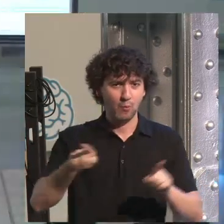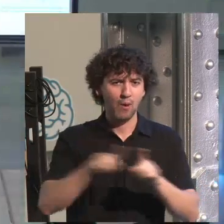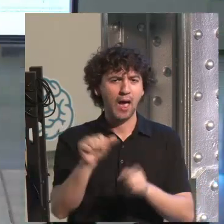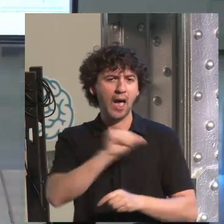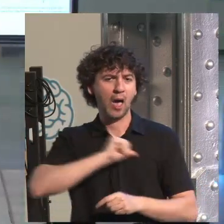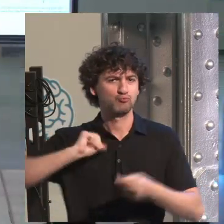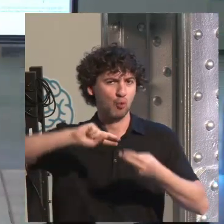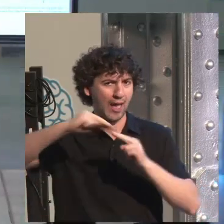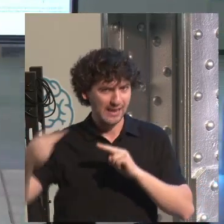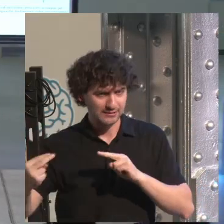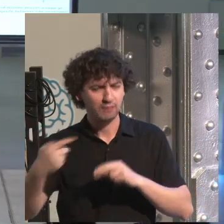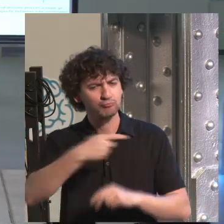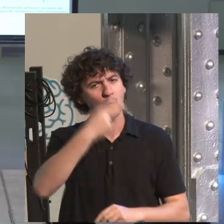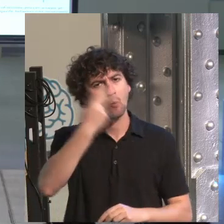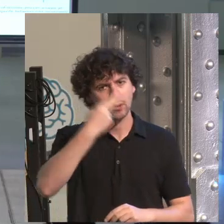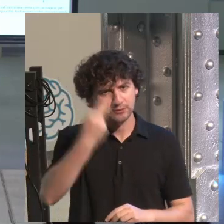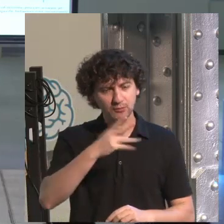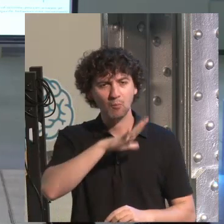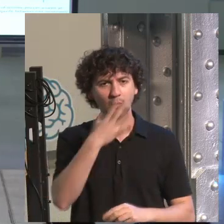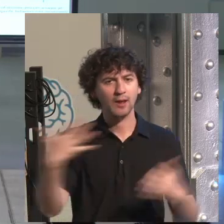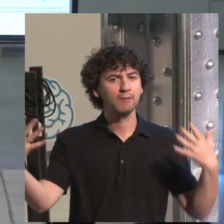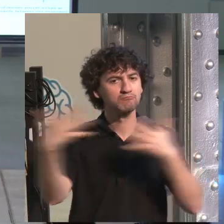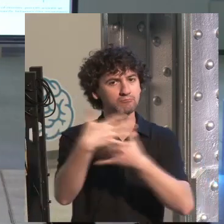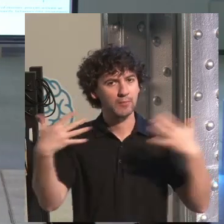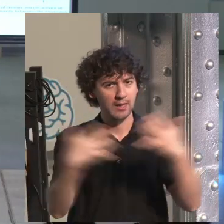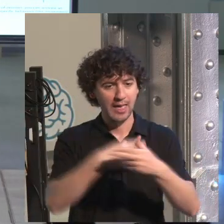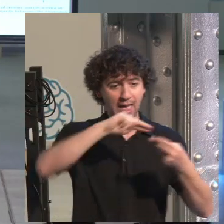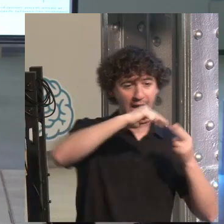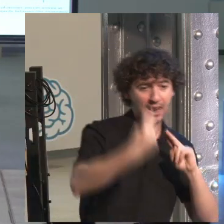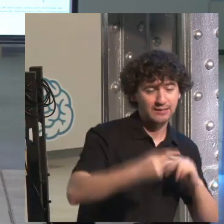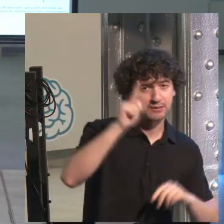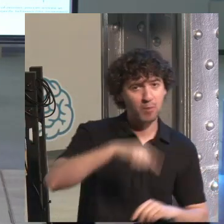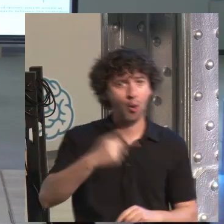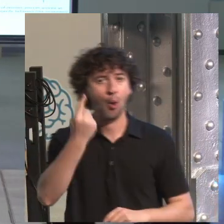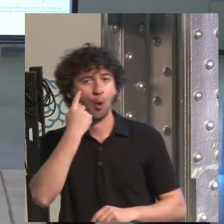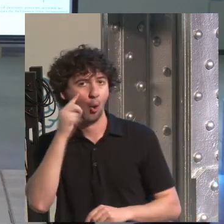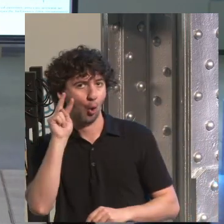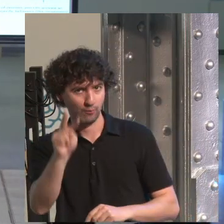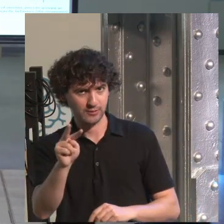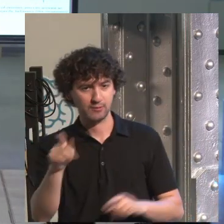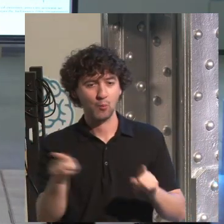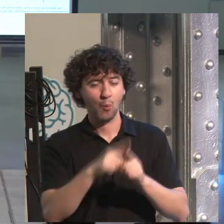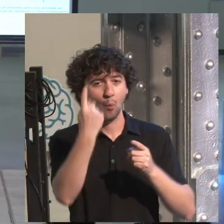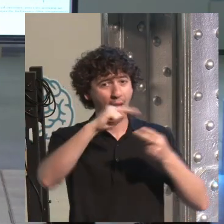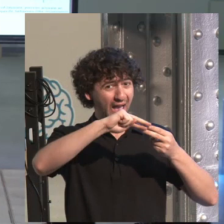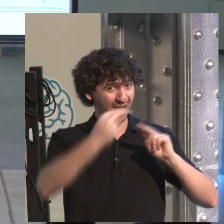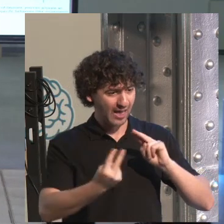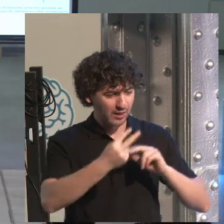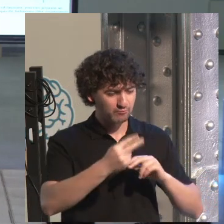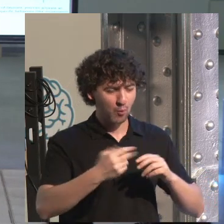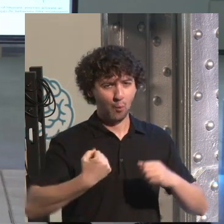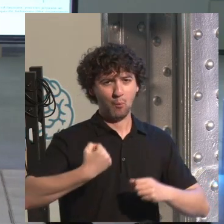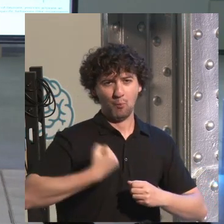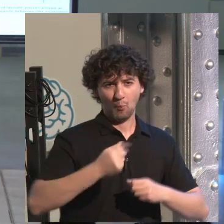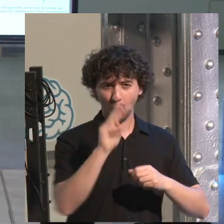y es muy interesante porque lo que se combina es la genética con la óptica. Y lo que se hace es que se coge un gen de una